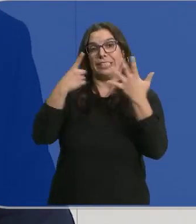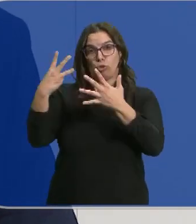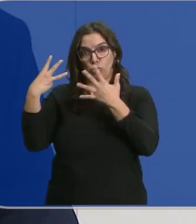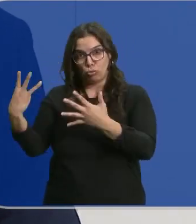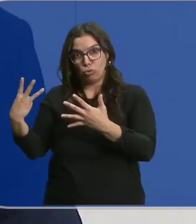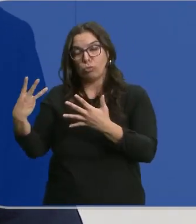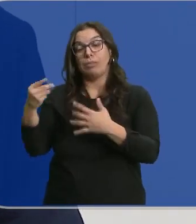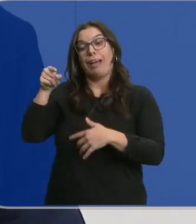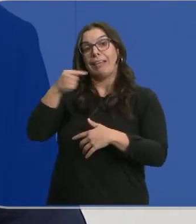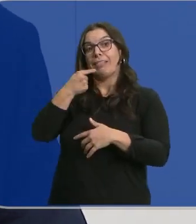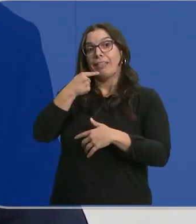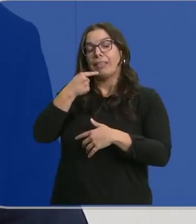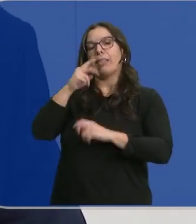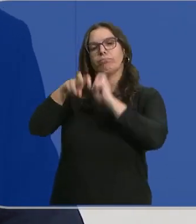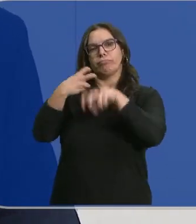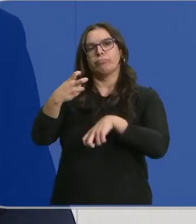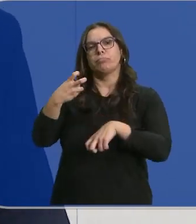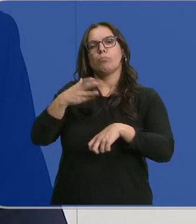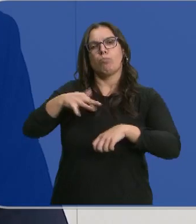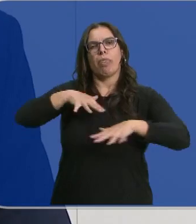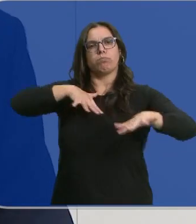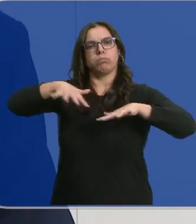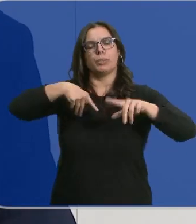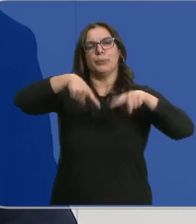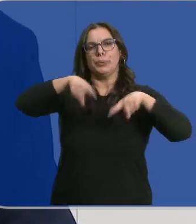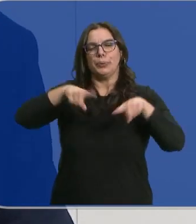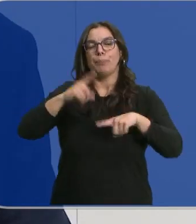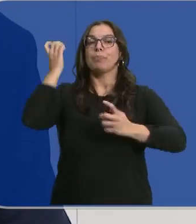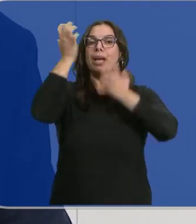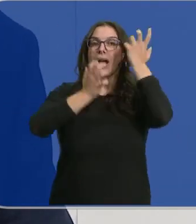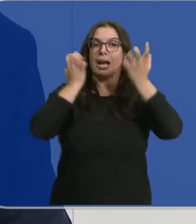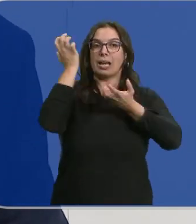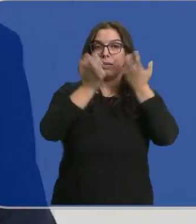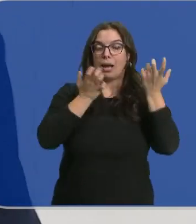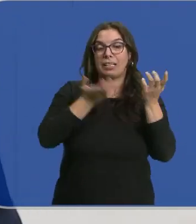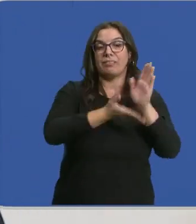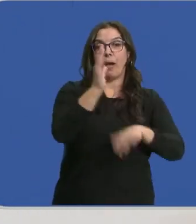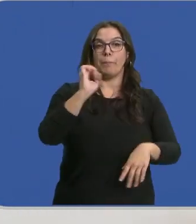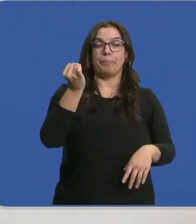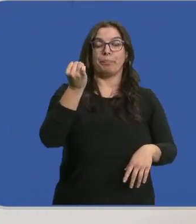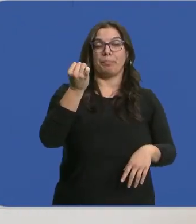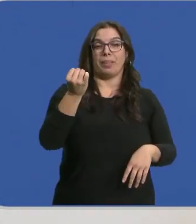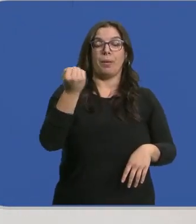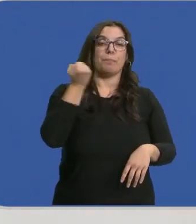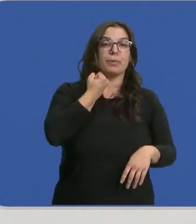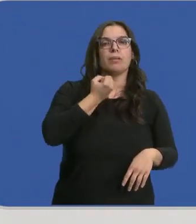688, el cual también se podrá mover no solo animales con destino a sacrificio, sino también para